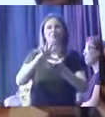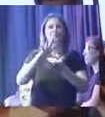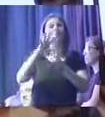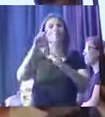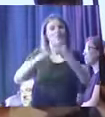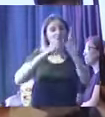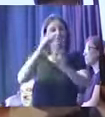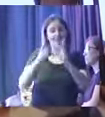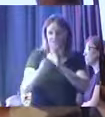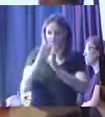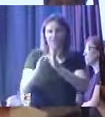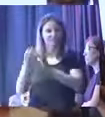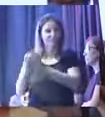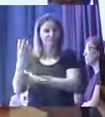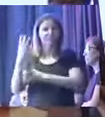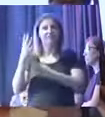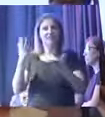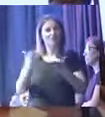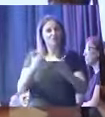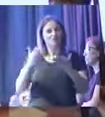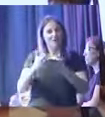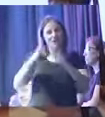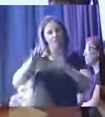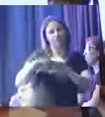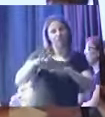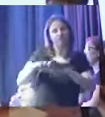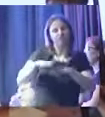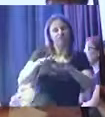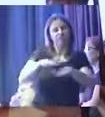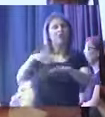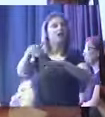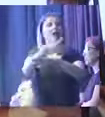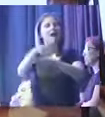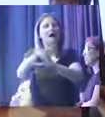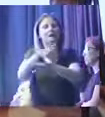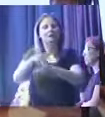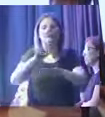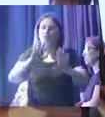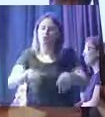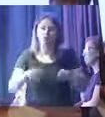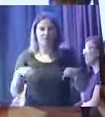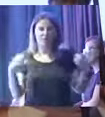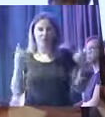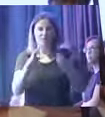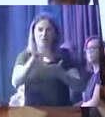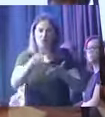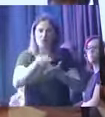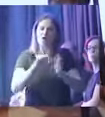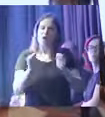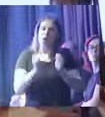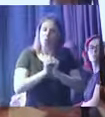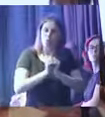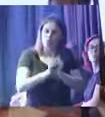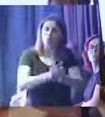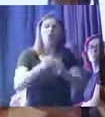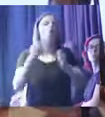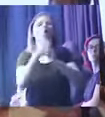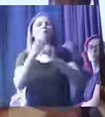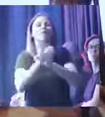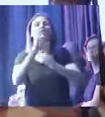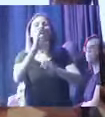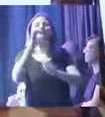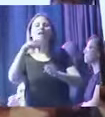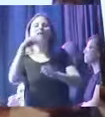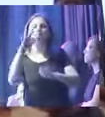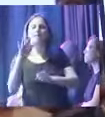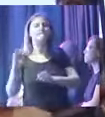universidades que engendraron a los estudiantes que marcharon por nuestras calles, las calles de nuestra ciudad, junto a los obreros de la CNT, dando